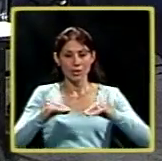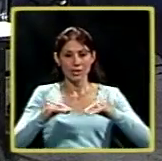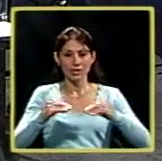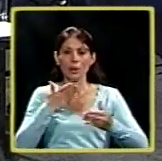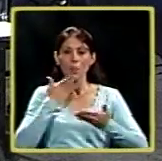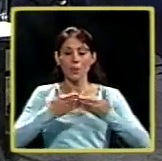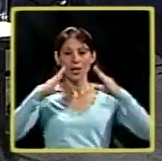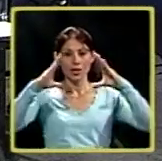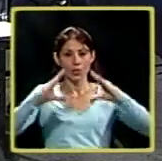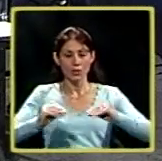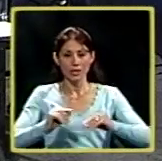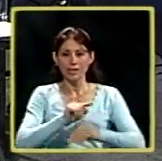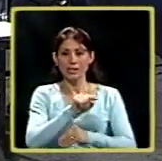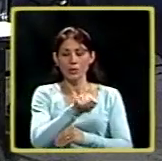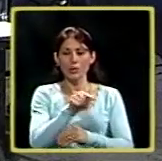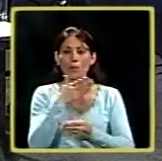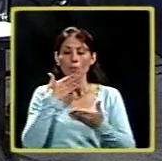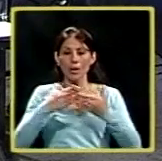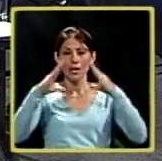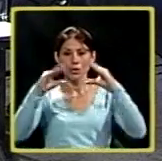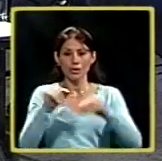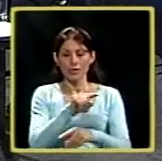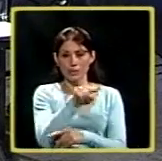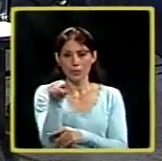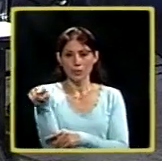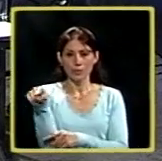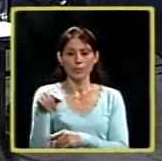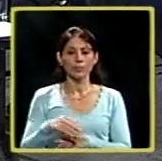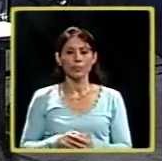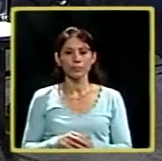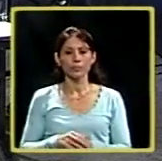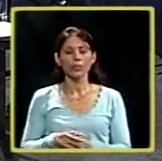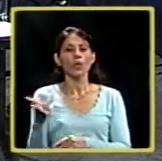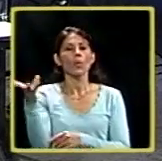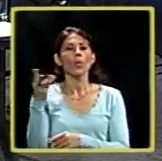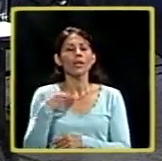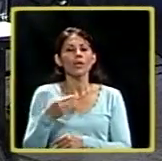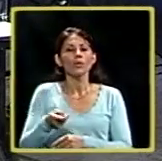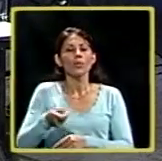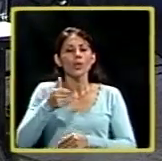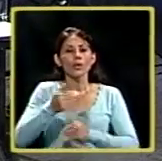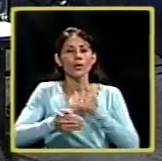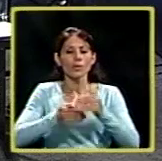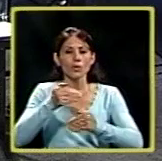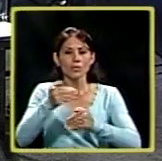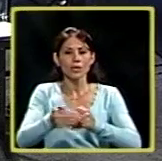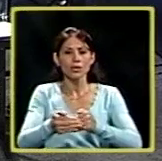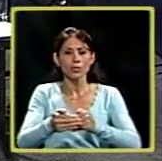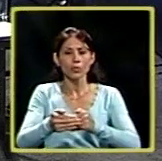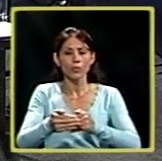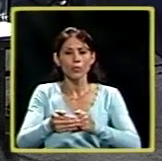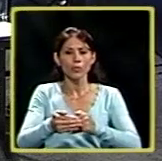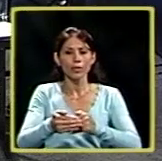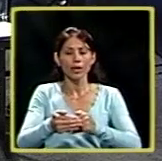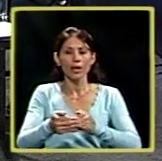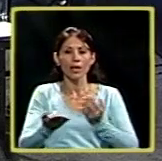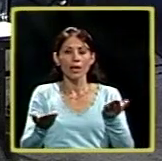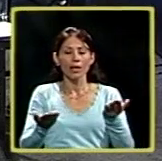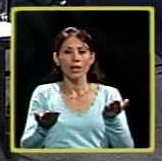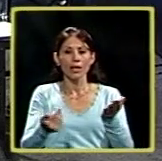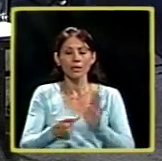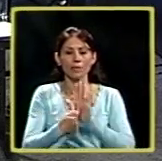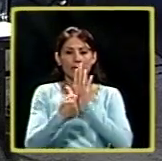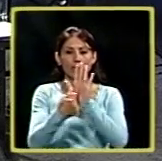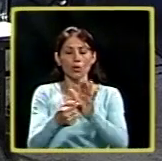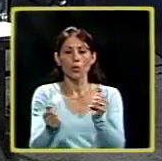buenas noches, público televidente. Cuéntenos un poquito de ese proceso. Creo que se dio básicamente con las